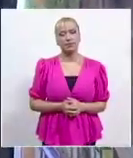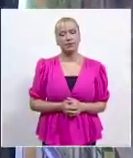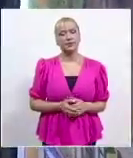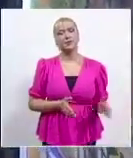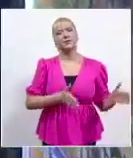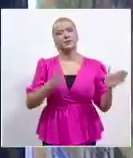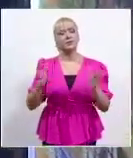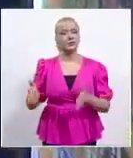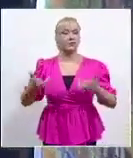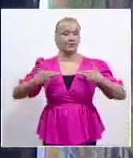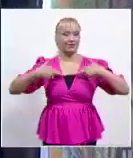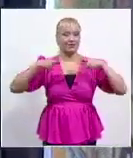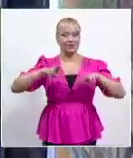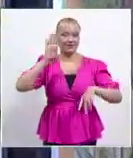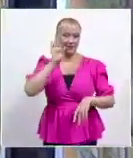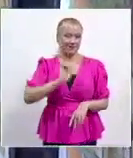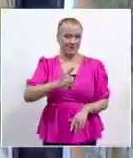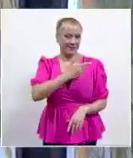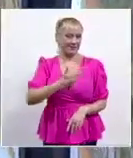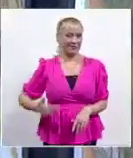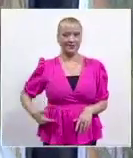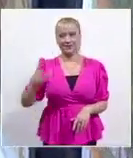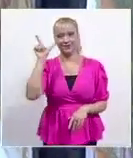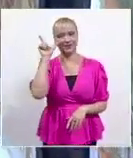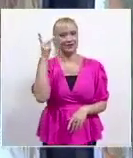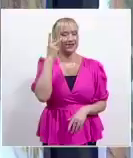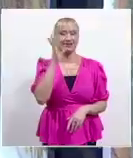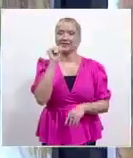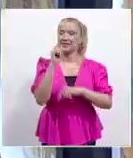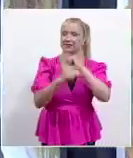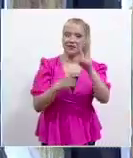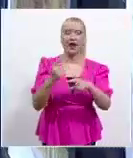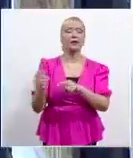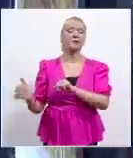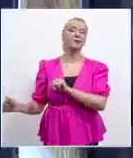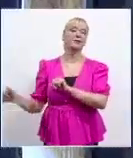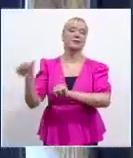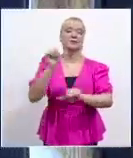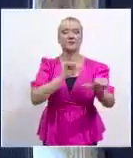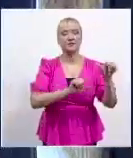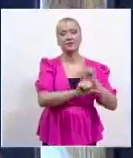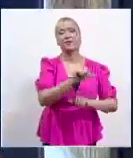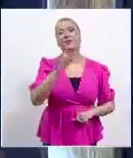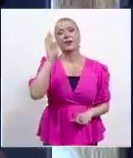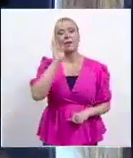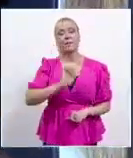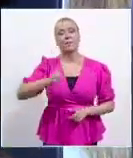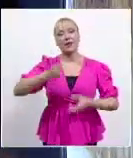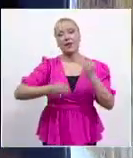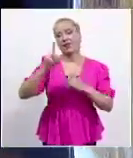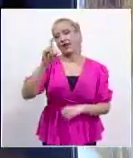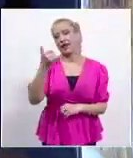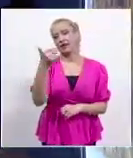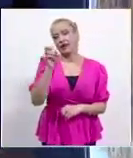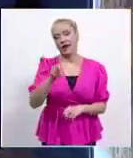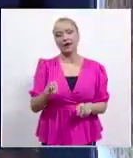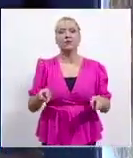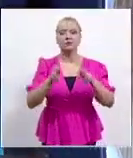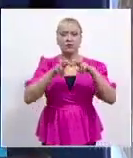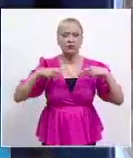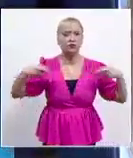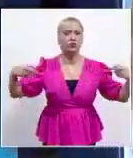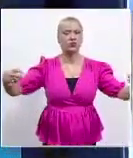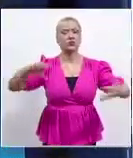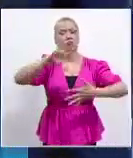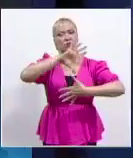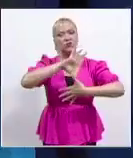Con la representación de la ministra presidenta Norma Lucía Piña, el ministro Alberto Pérez Dayán habló ante juristas iberoamericanos de